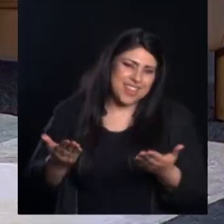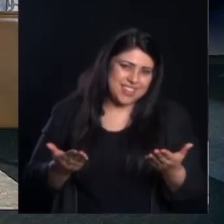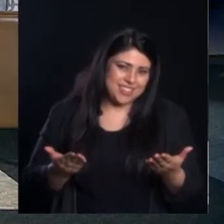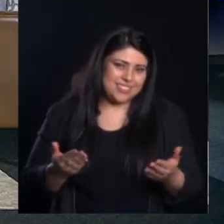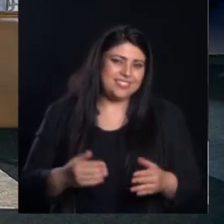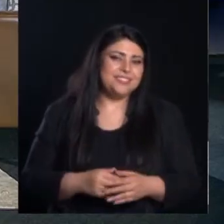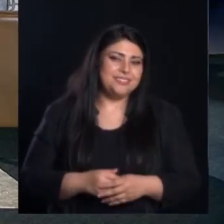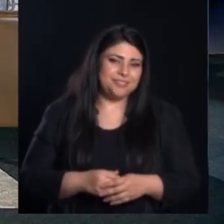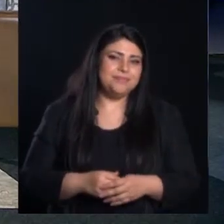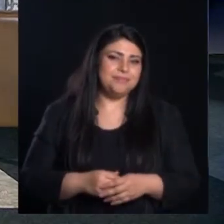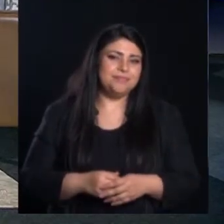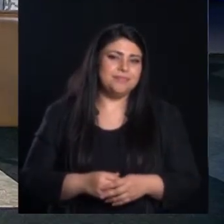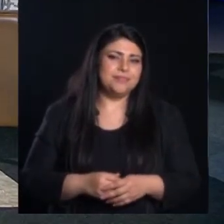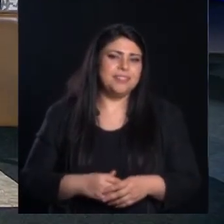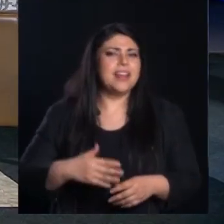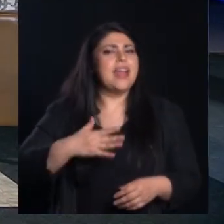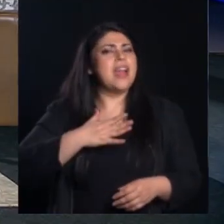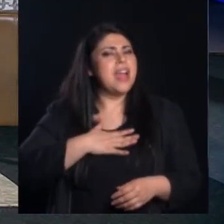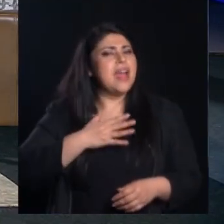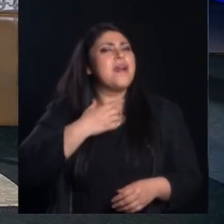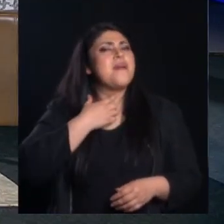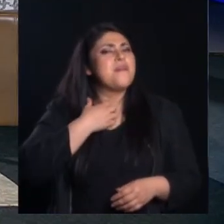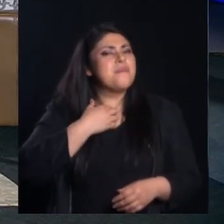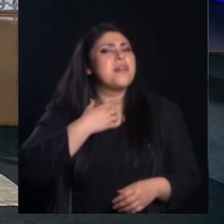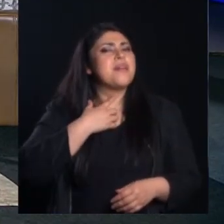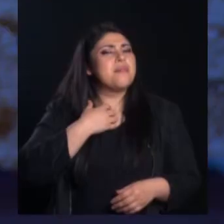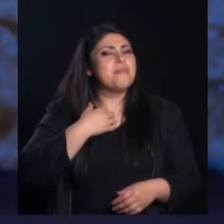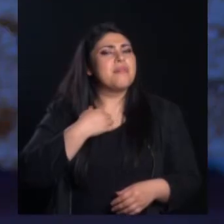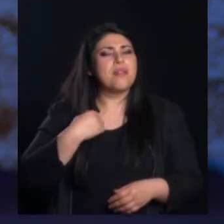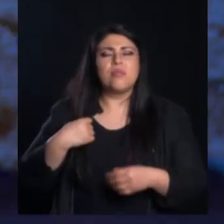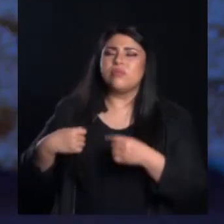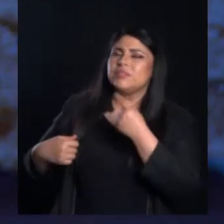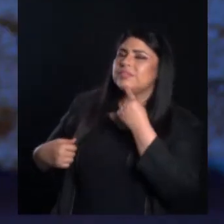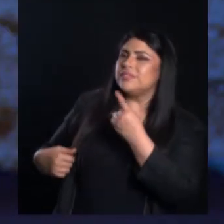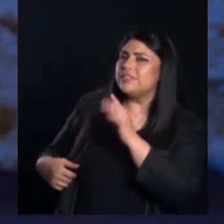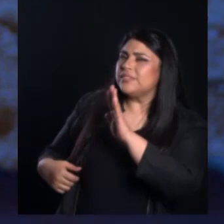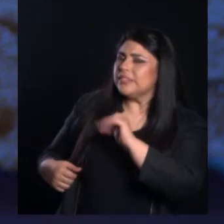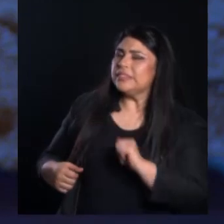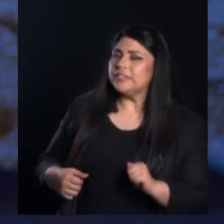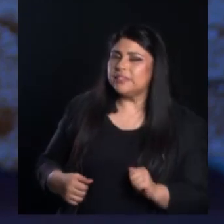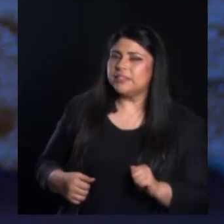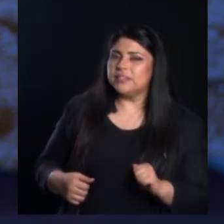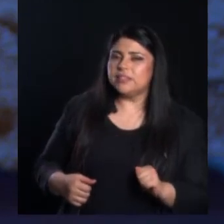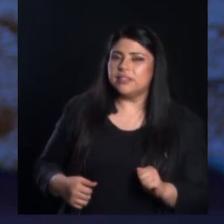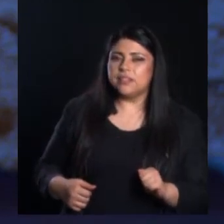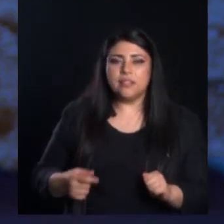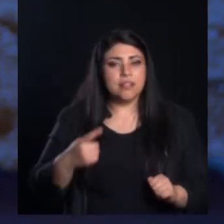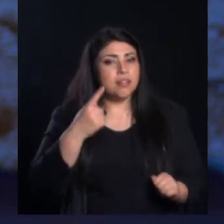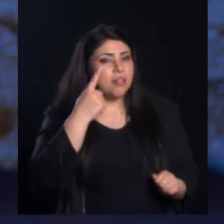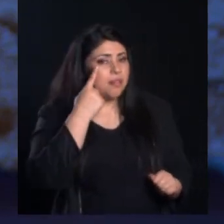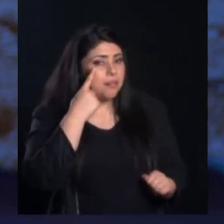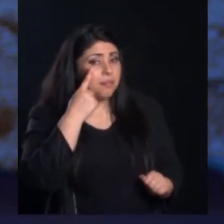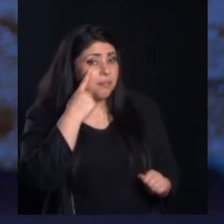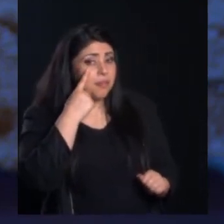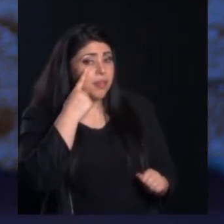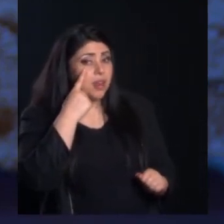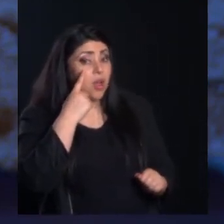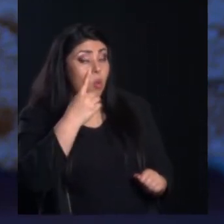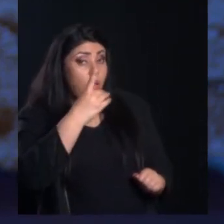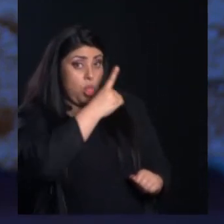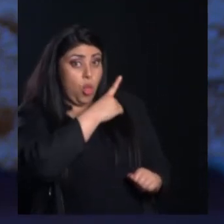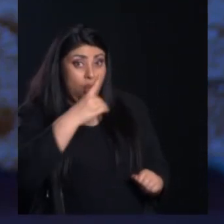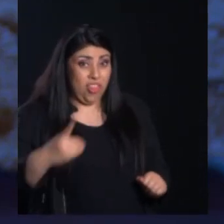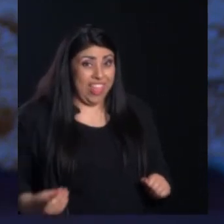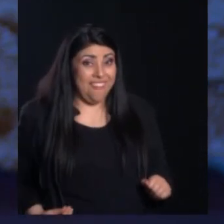que me gustaría hacer algo que lo acabas usted de poner acá si es que cuando david fue ungido